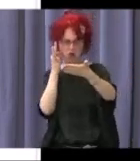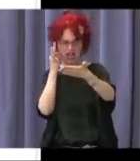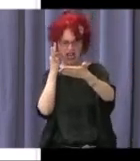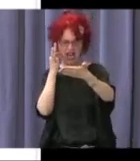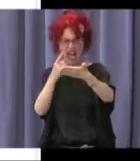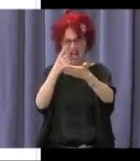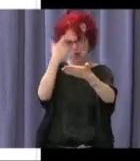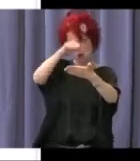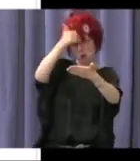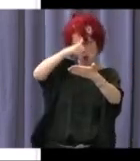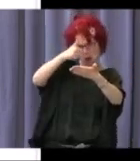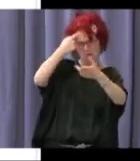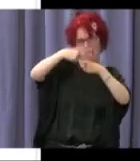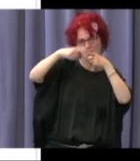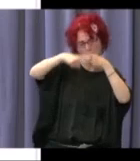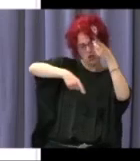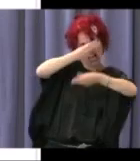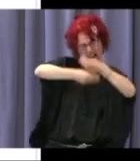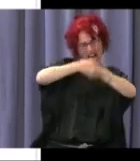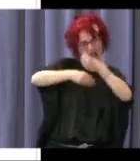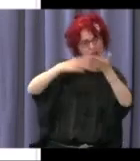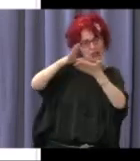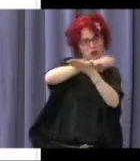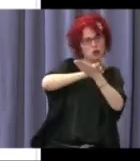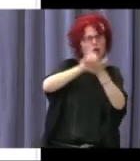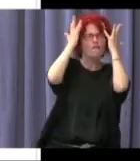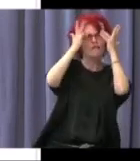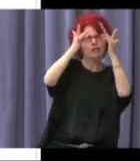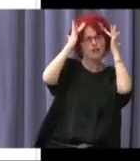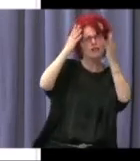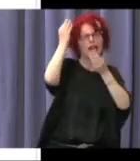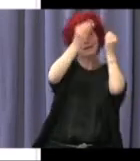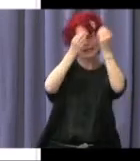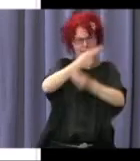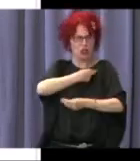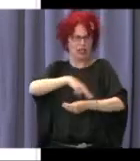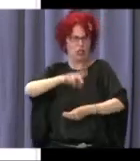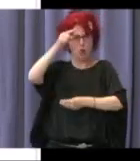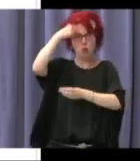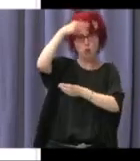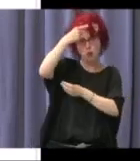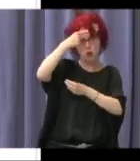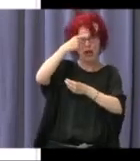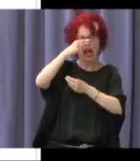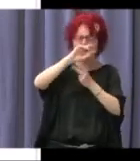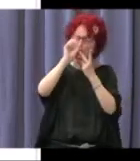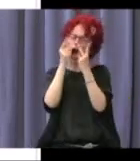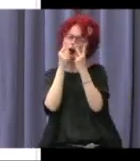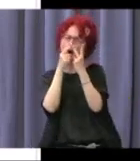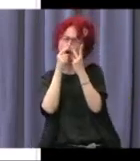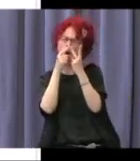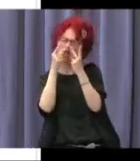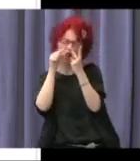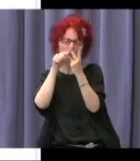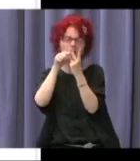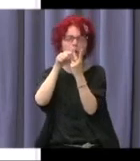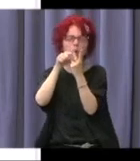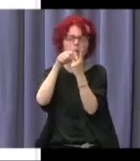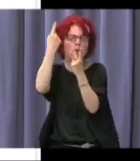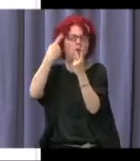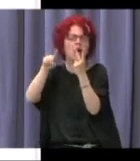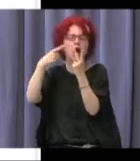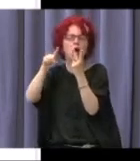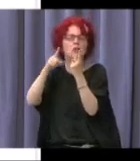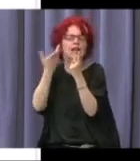todo, que es principal, que el hombre que ha hecho la filosofía, el pensamiento, la religión, la cultura, la todo, y hay uno, oye, que ha hecho algo importantísimo para que